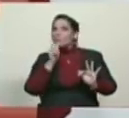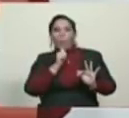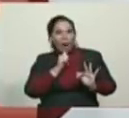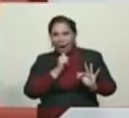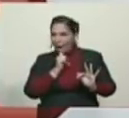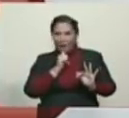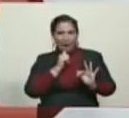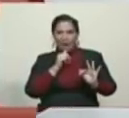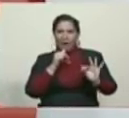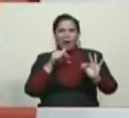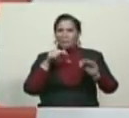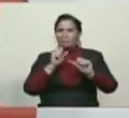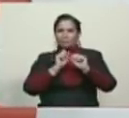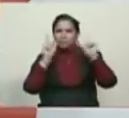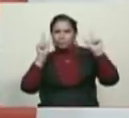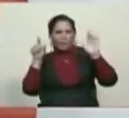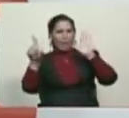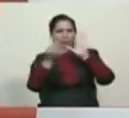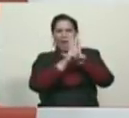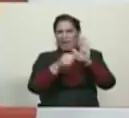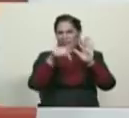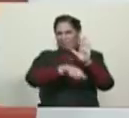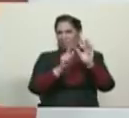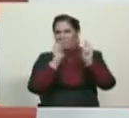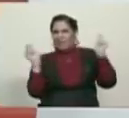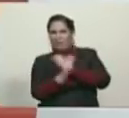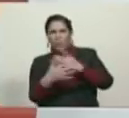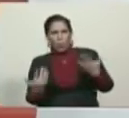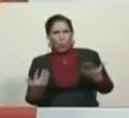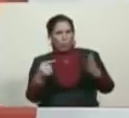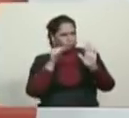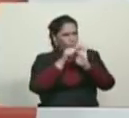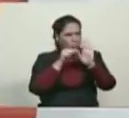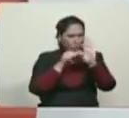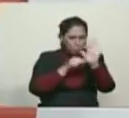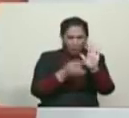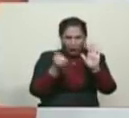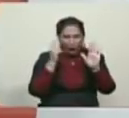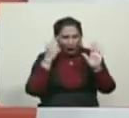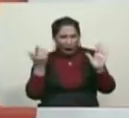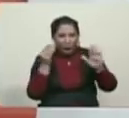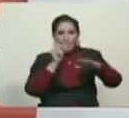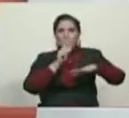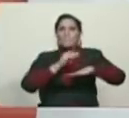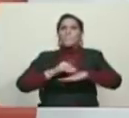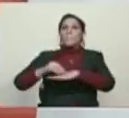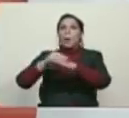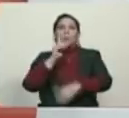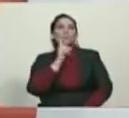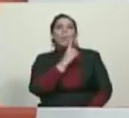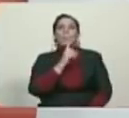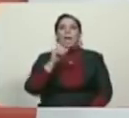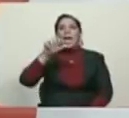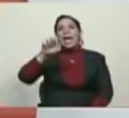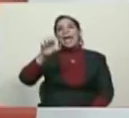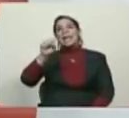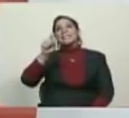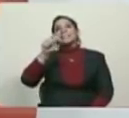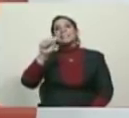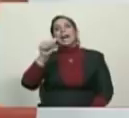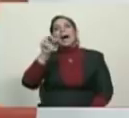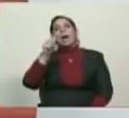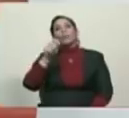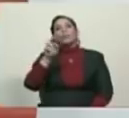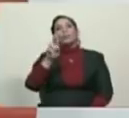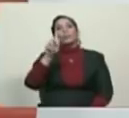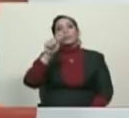aquí. Una ley de transición, un estatuto. Lo están llamando estatuto de transición. Eso no aparece aquí en